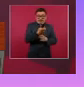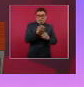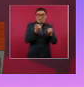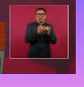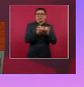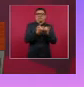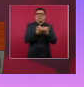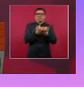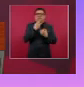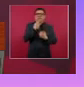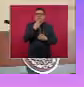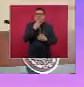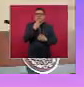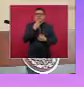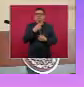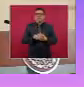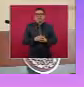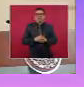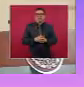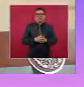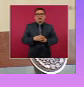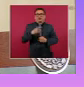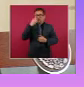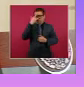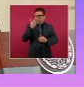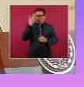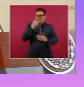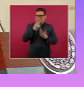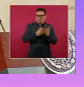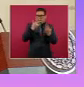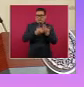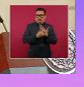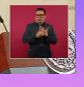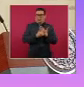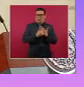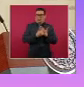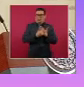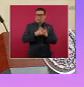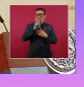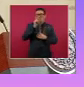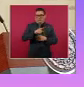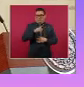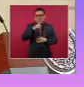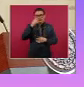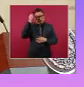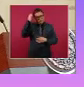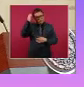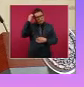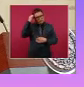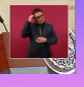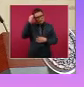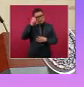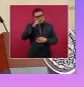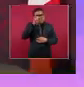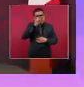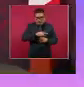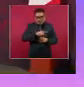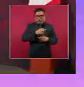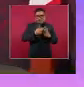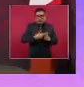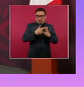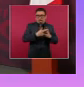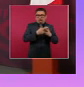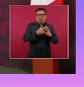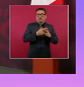del proyecto de Texcoco. también por